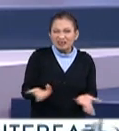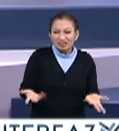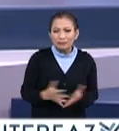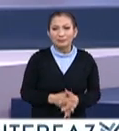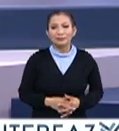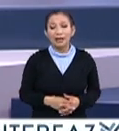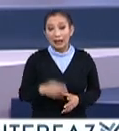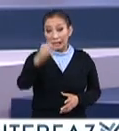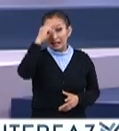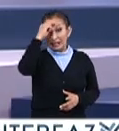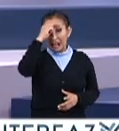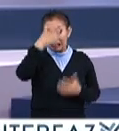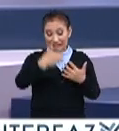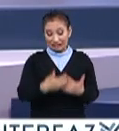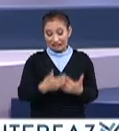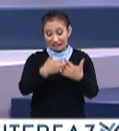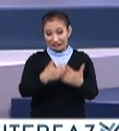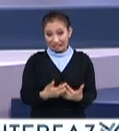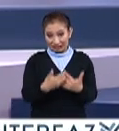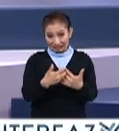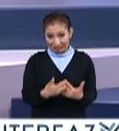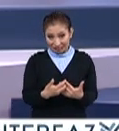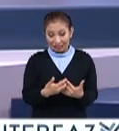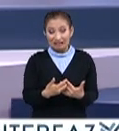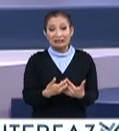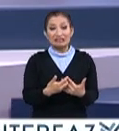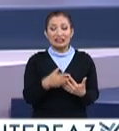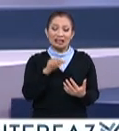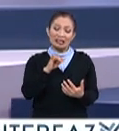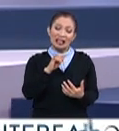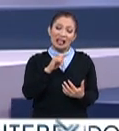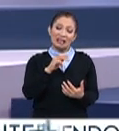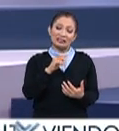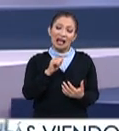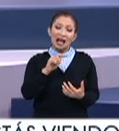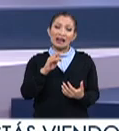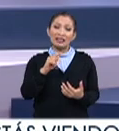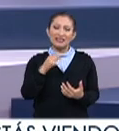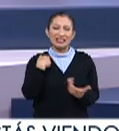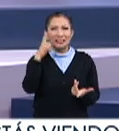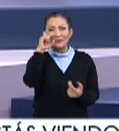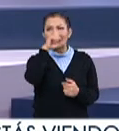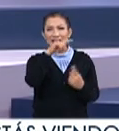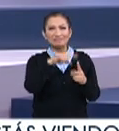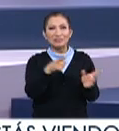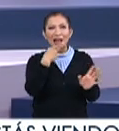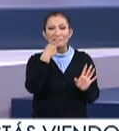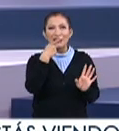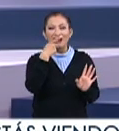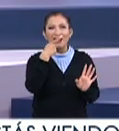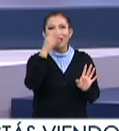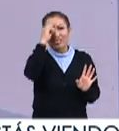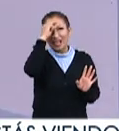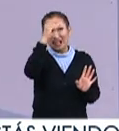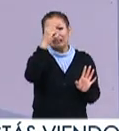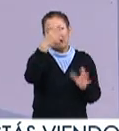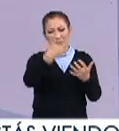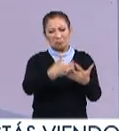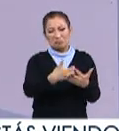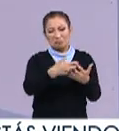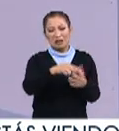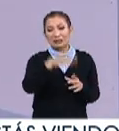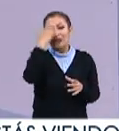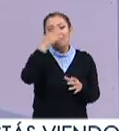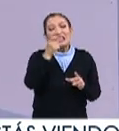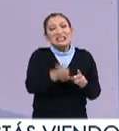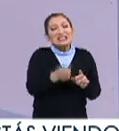Sí, la inteligencia artificial, pues digamos que es difícil de definir en el sentido de que para poder hablar de la inteligencia artificial primero